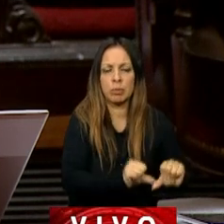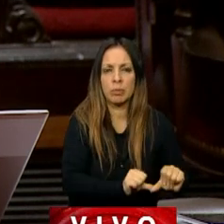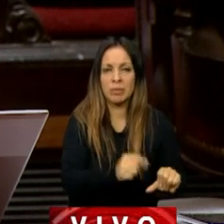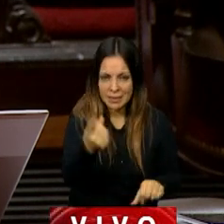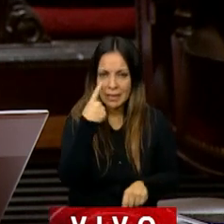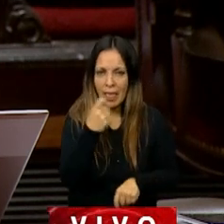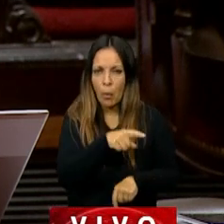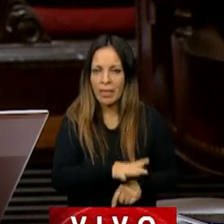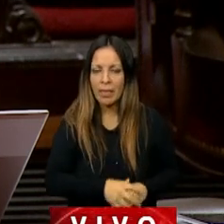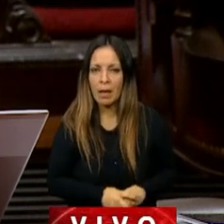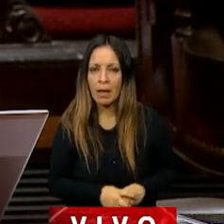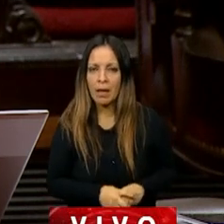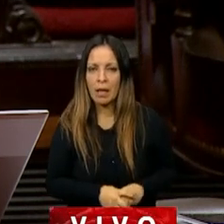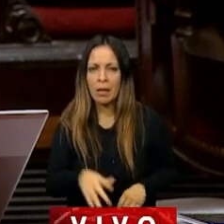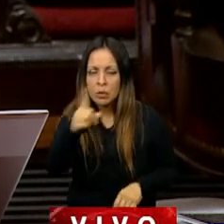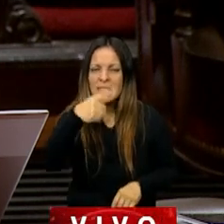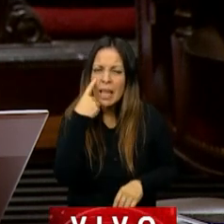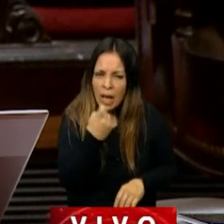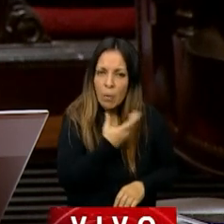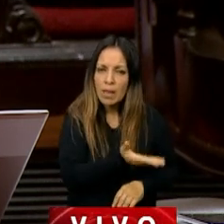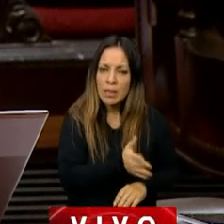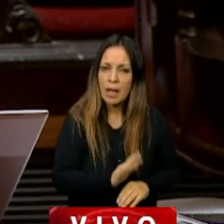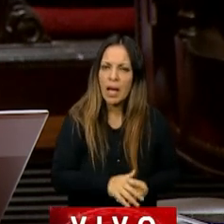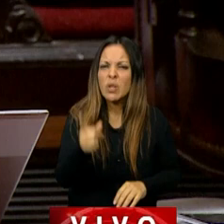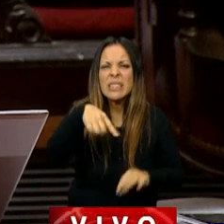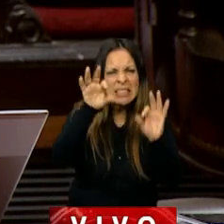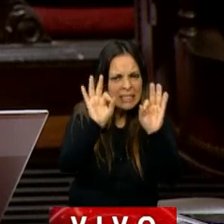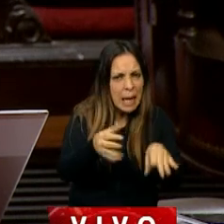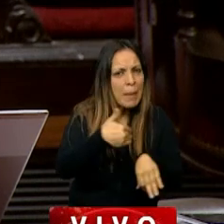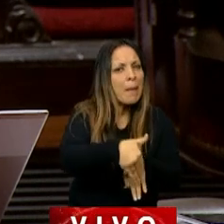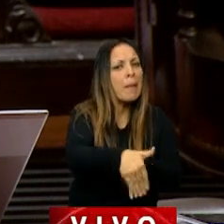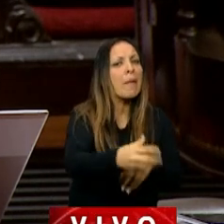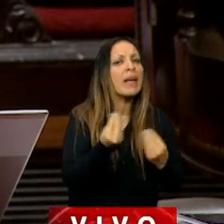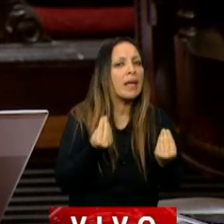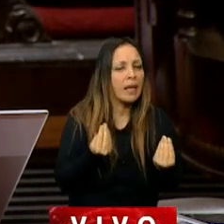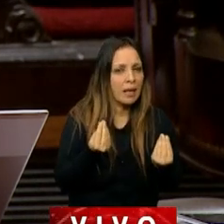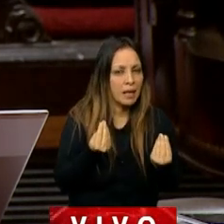de lo que es esto? ¿Se dan cuenta de lo que es esto? ¿Saben dónde va todo esto?